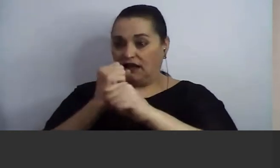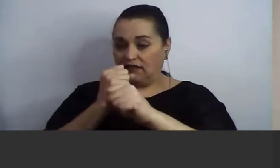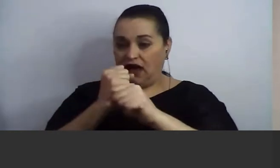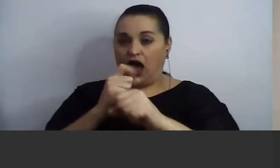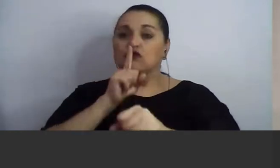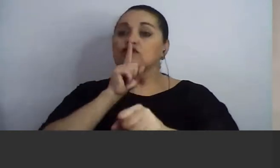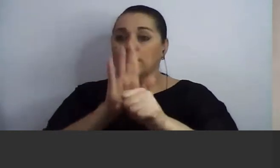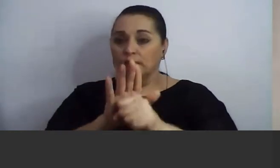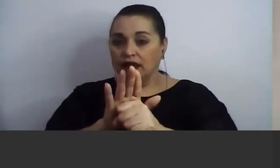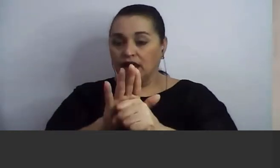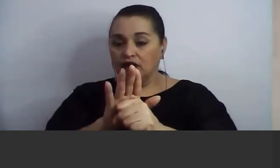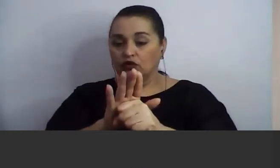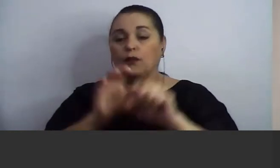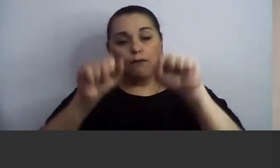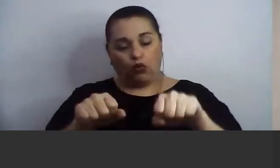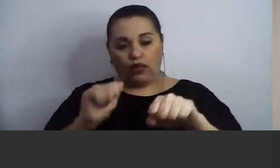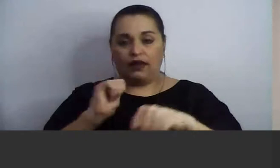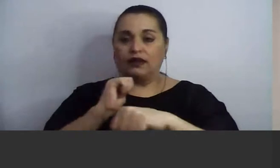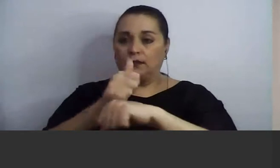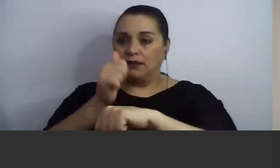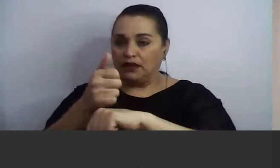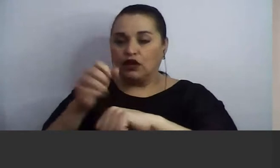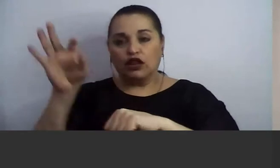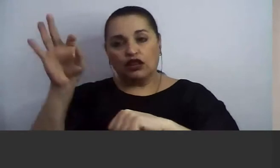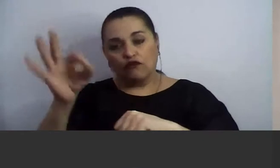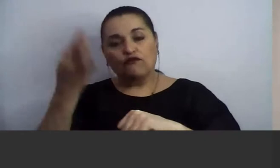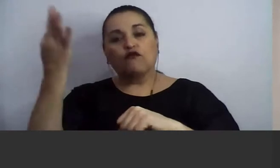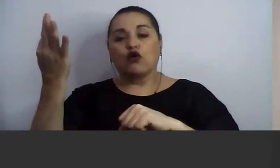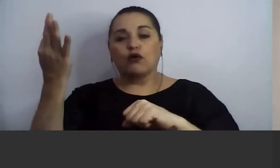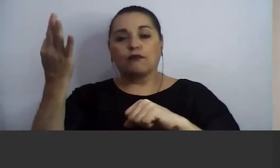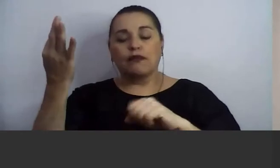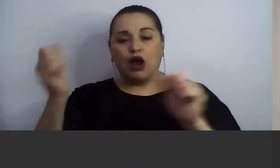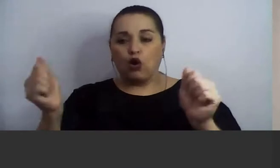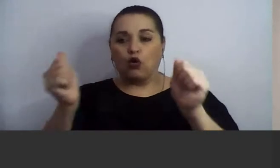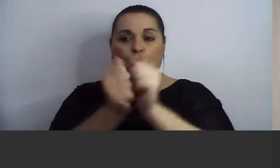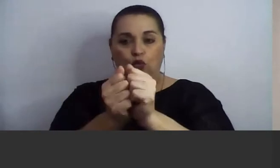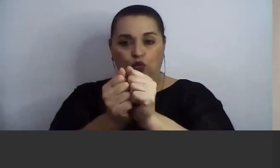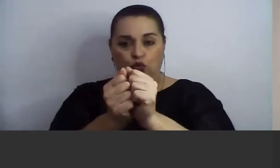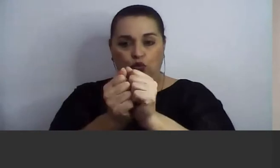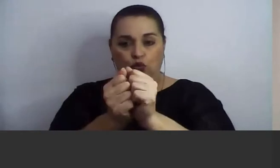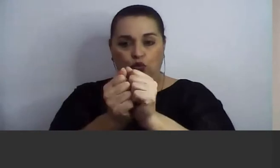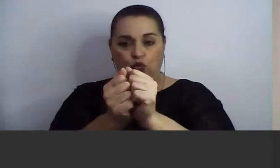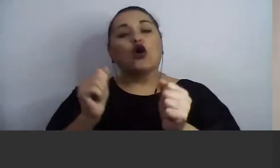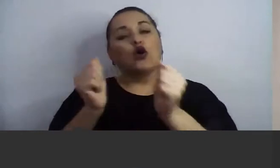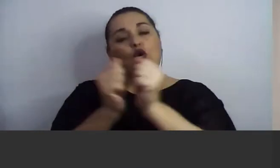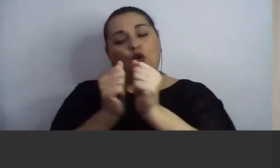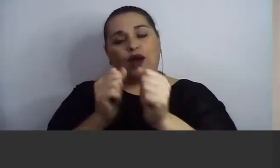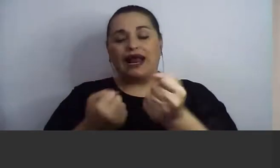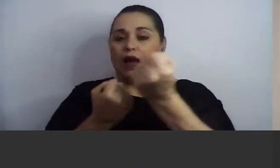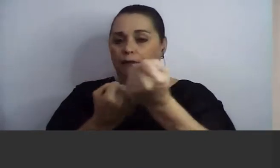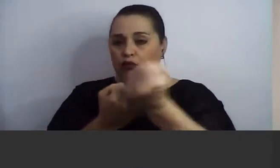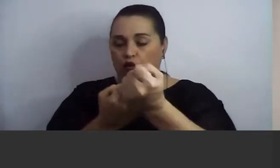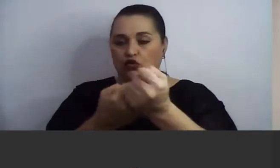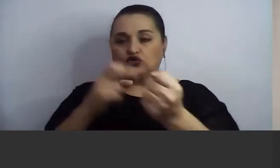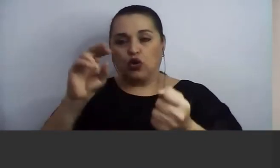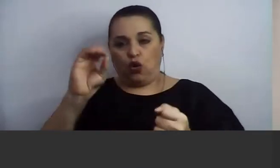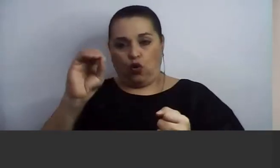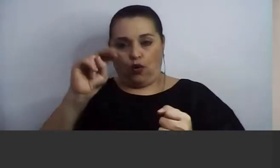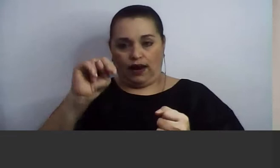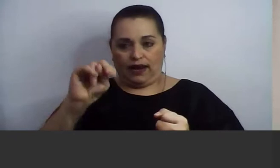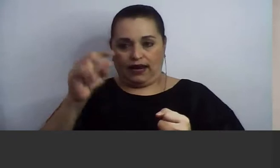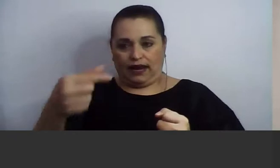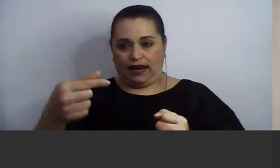cumplimiento poder implementarlo de una forma conjunta junto con el apoyo de las ONGs que